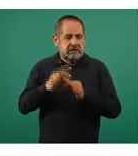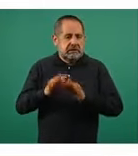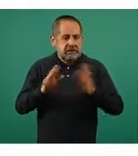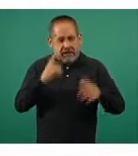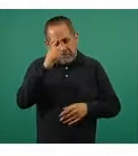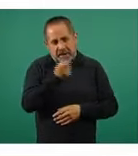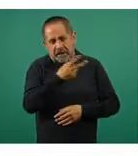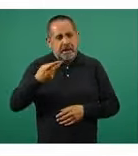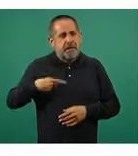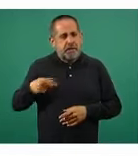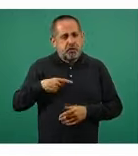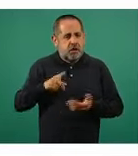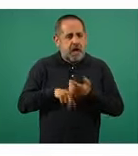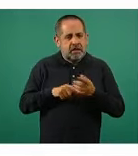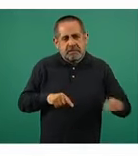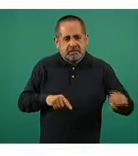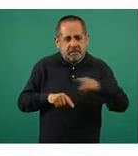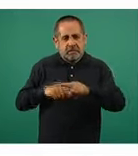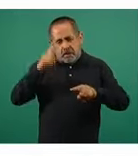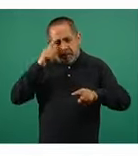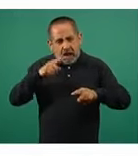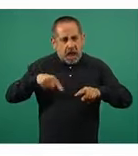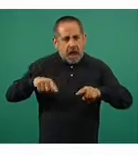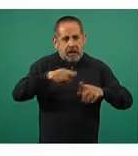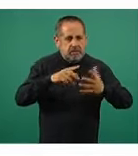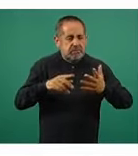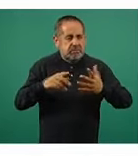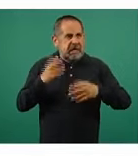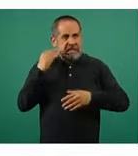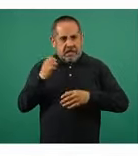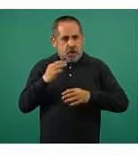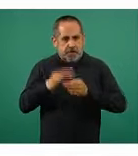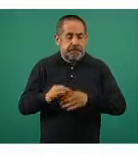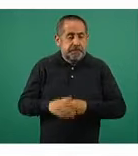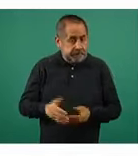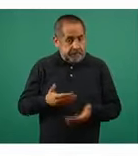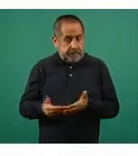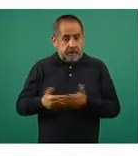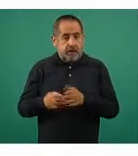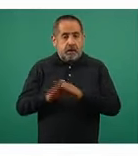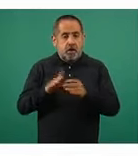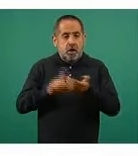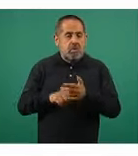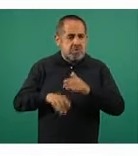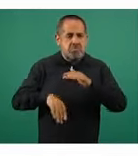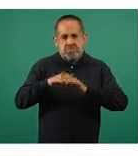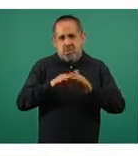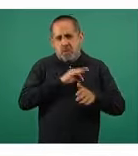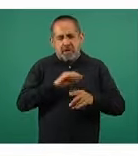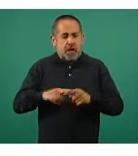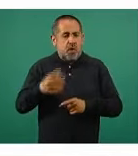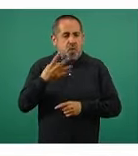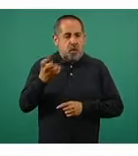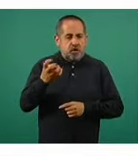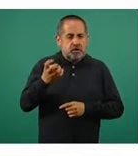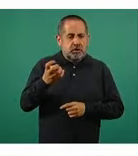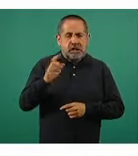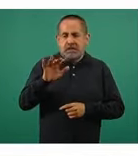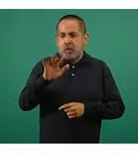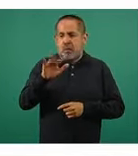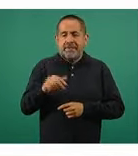de la salud que la habían recibido a mediados de enero. Para el día de hoy se reporta ya un avance acumulado de